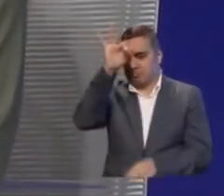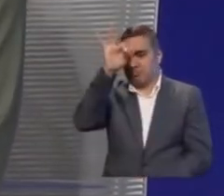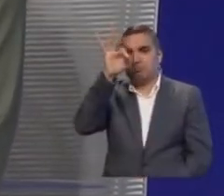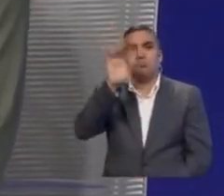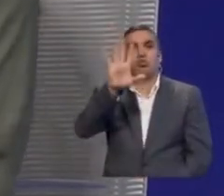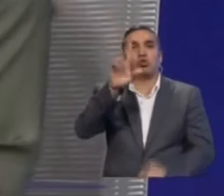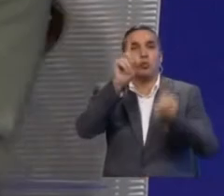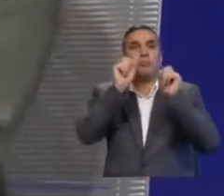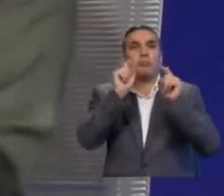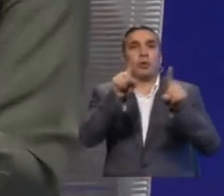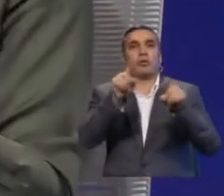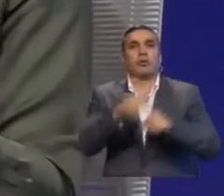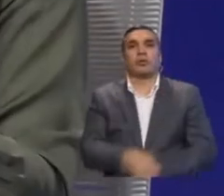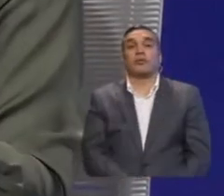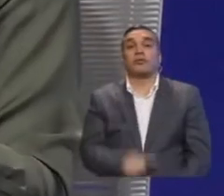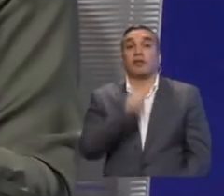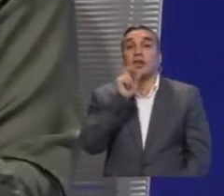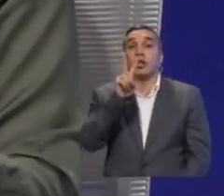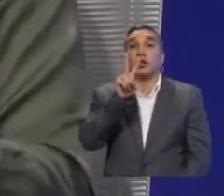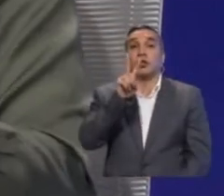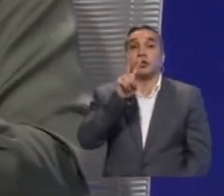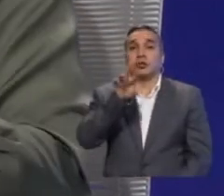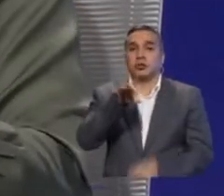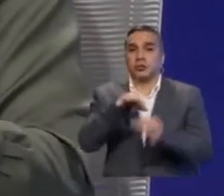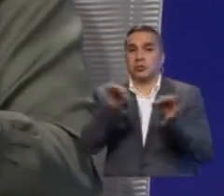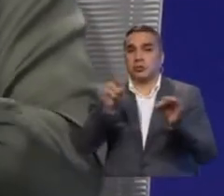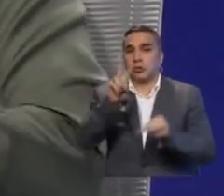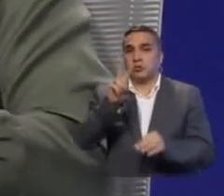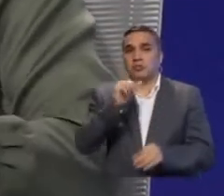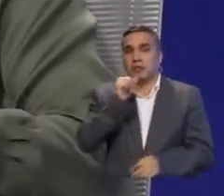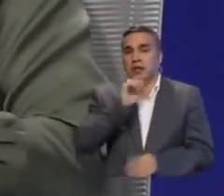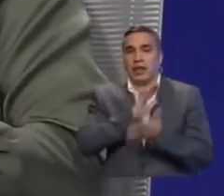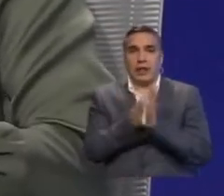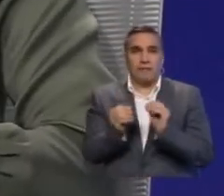su pregunta. Ya nos quedan solo dos sobres.